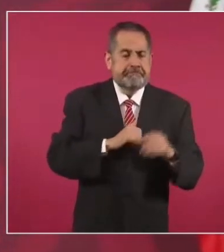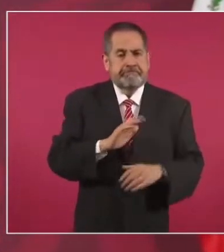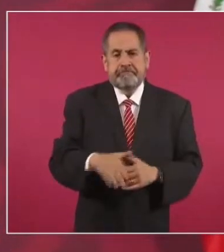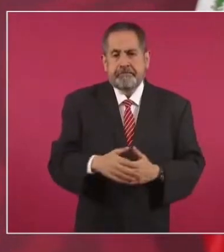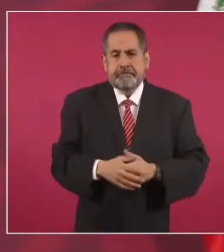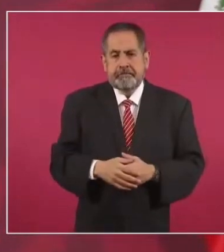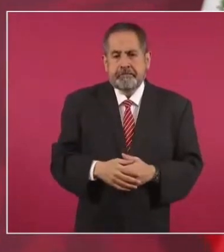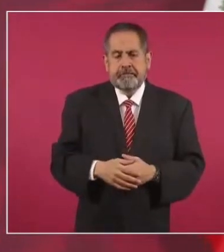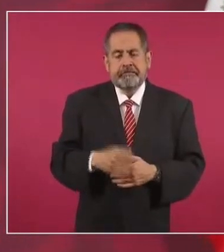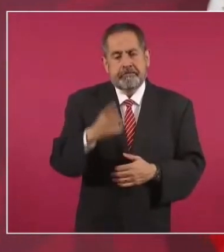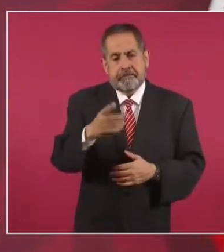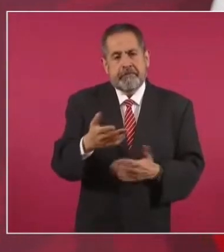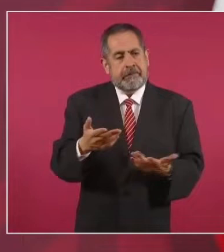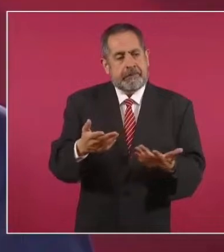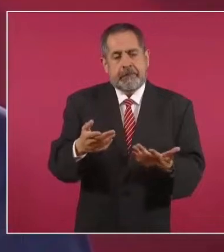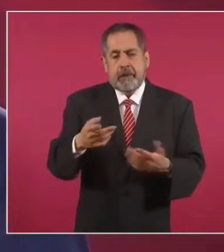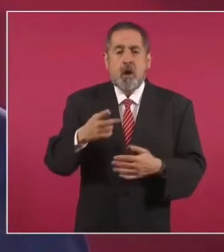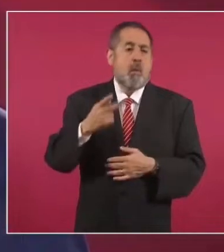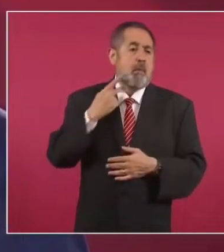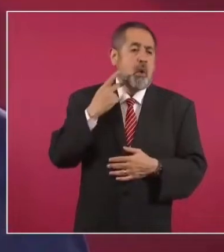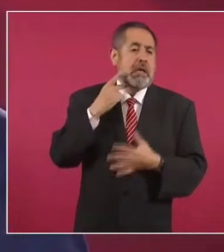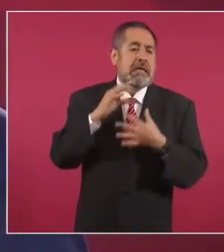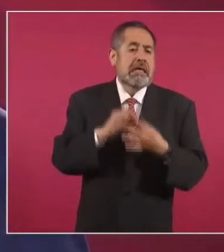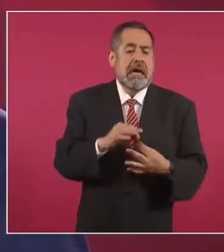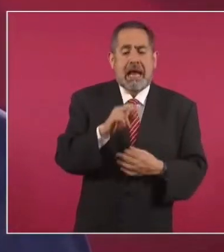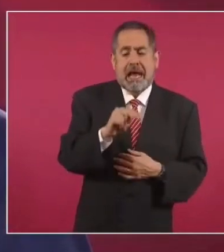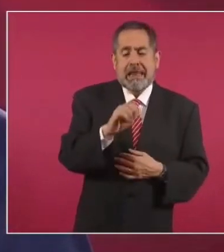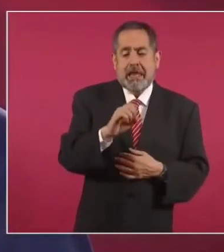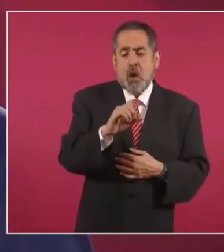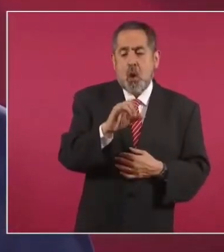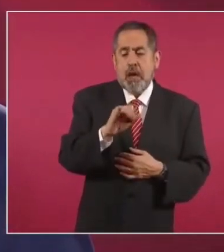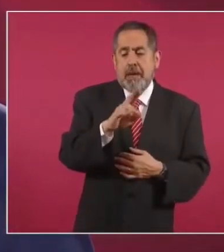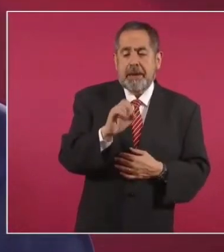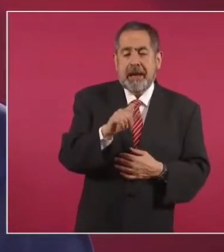los saldos de la política neoliberal en salud.